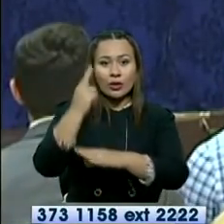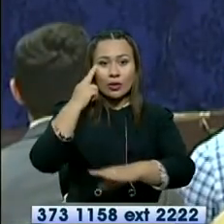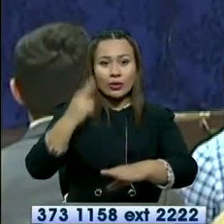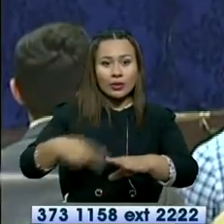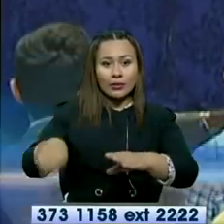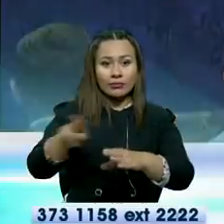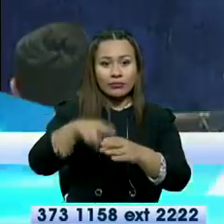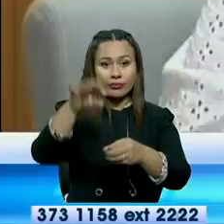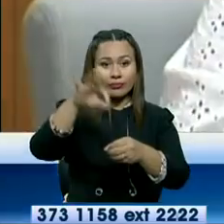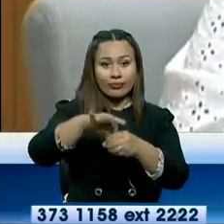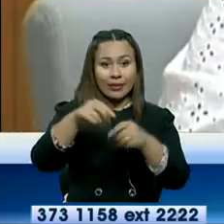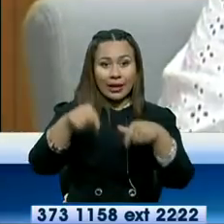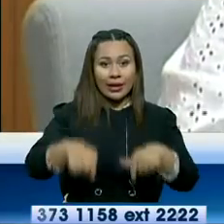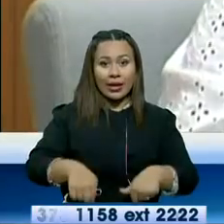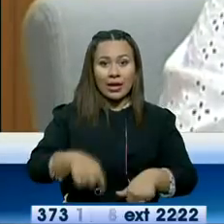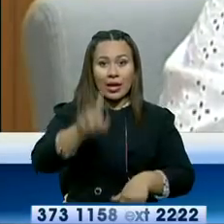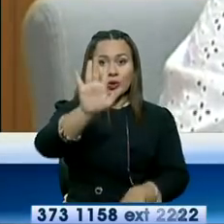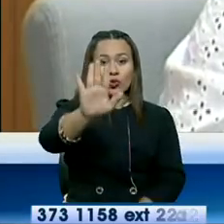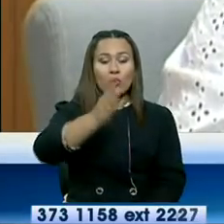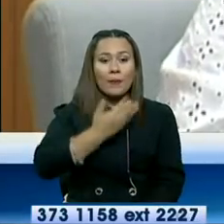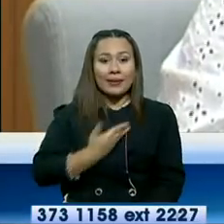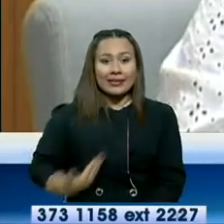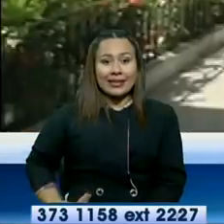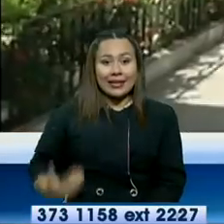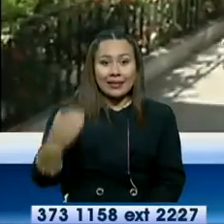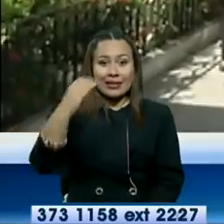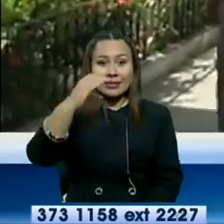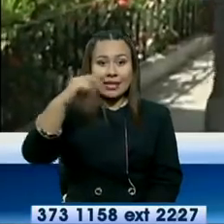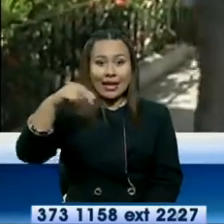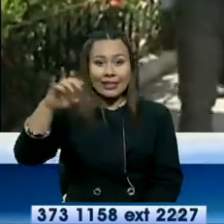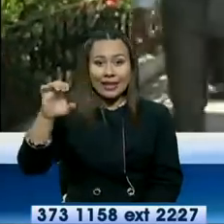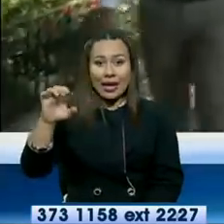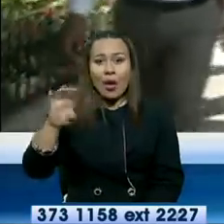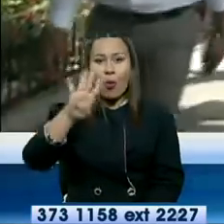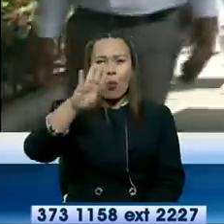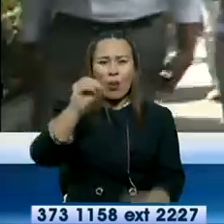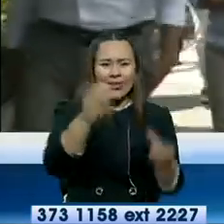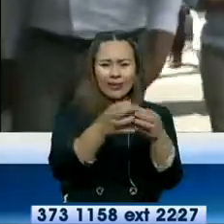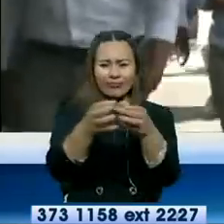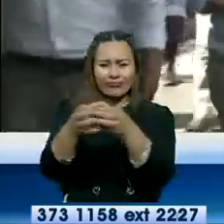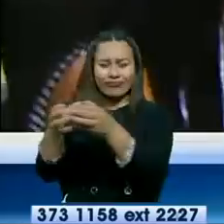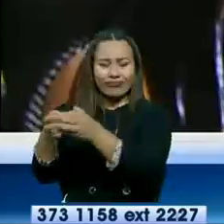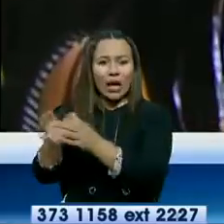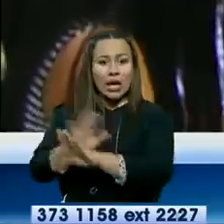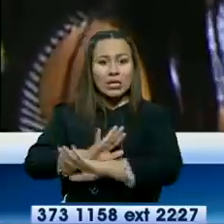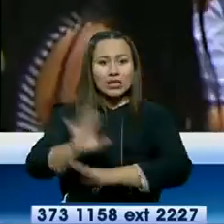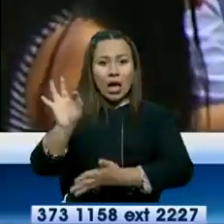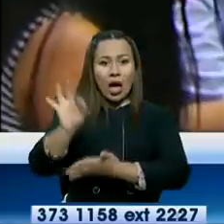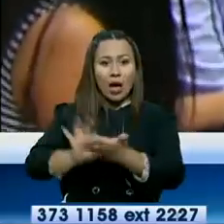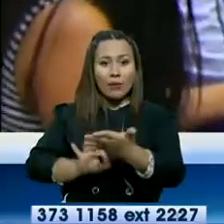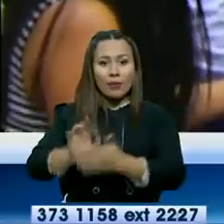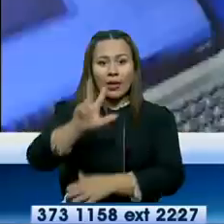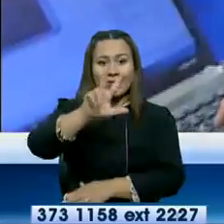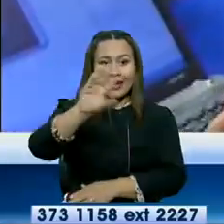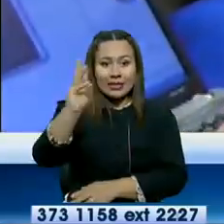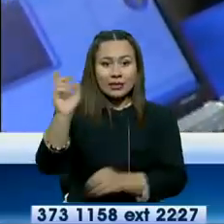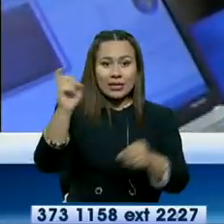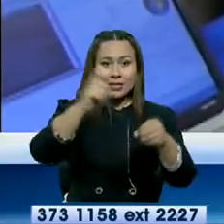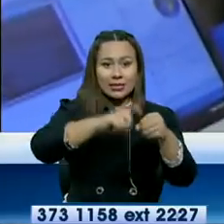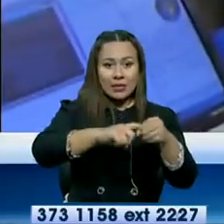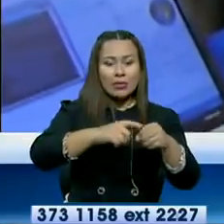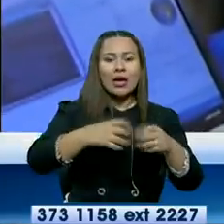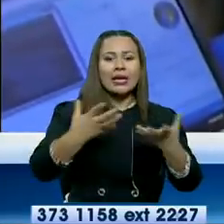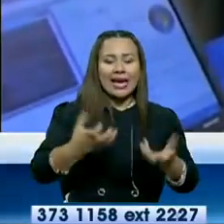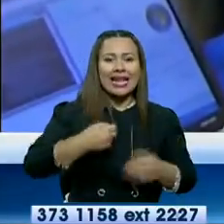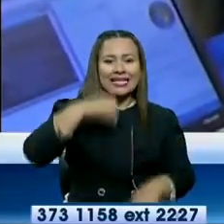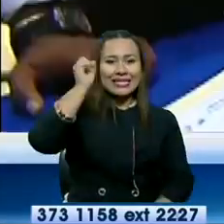realizada en Guayaquil, su presidenta anunció que de las 40 organizaciones políticas y sociales habilitadas, 36 se inscribieron para hacer